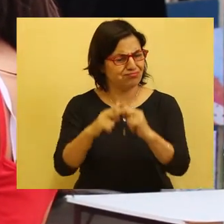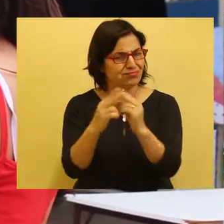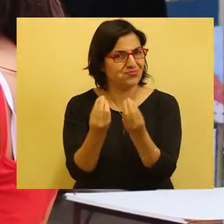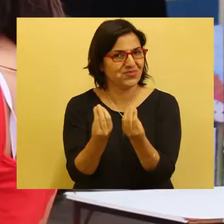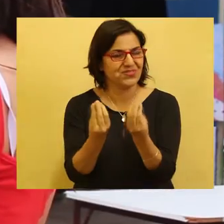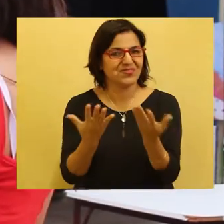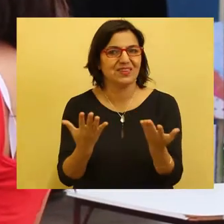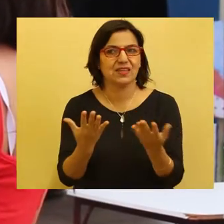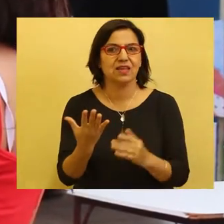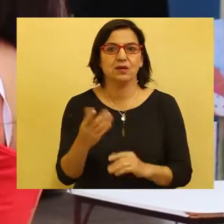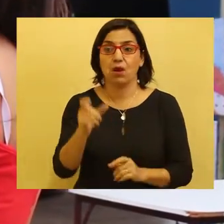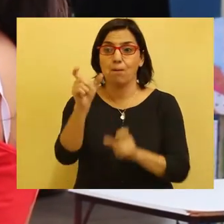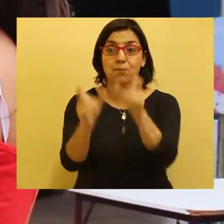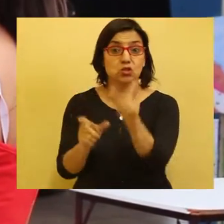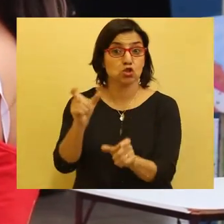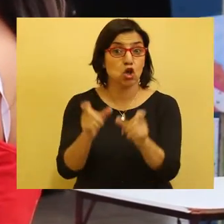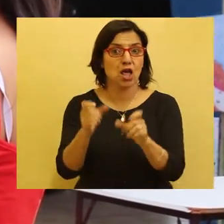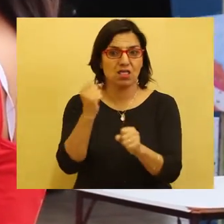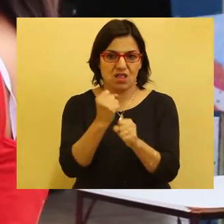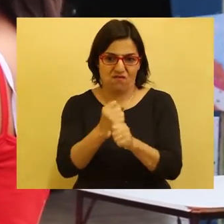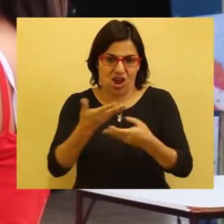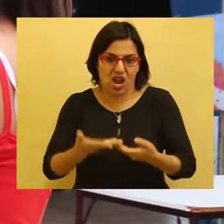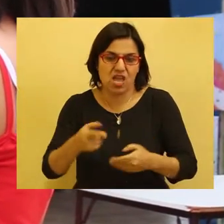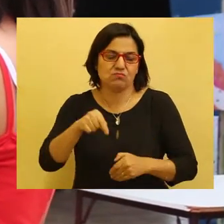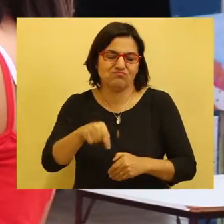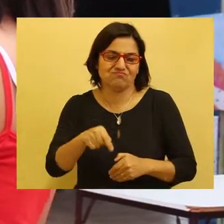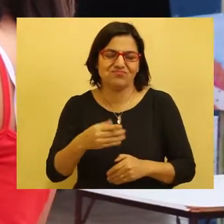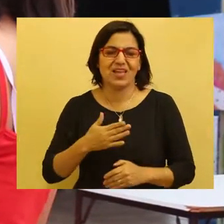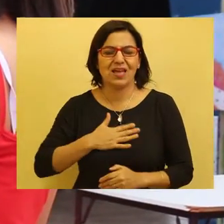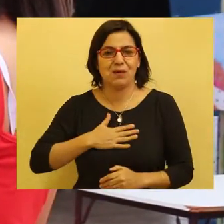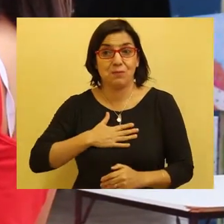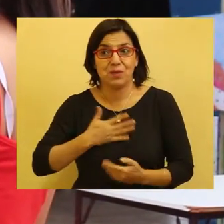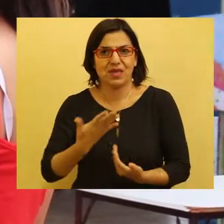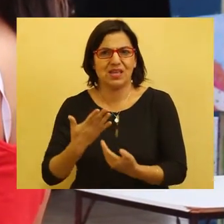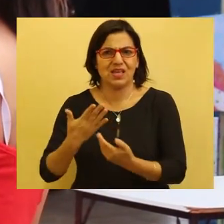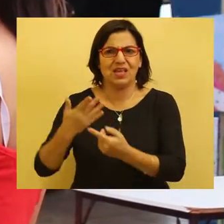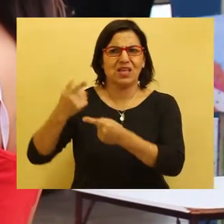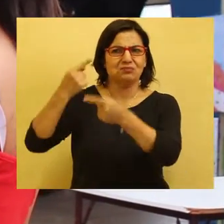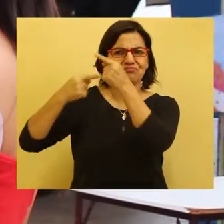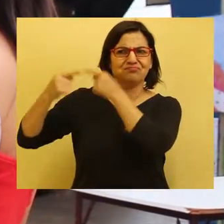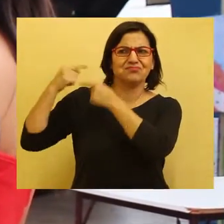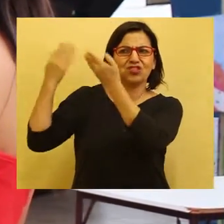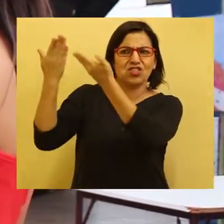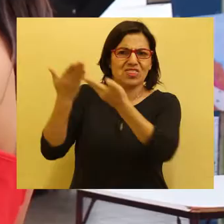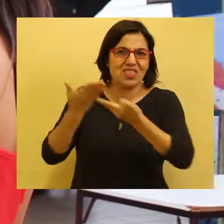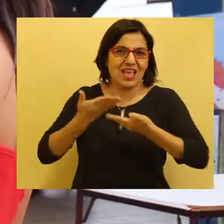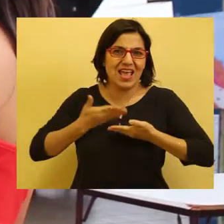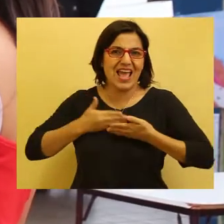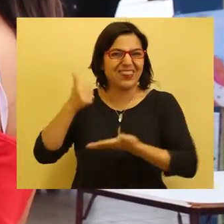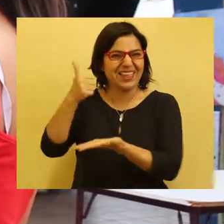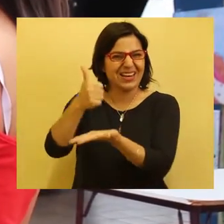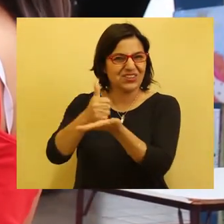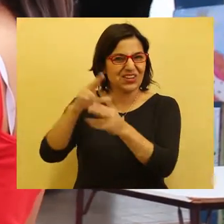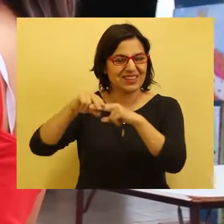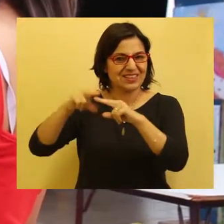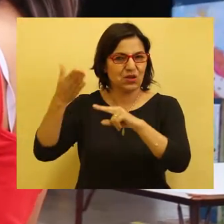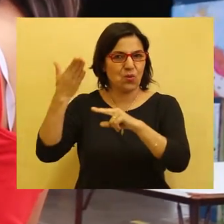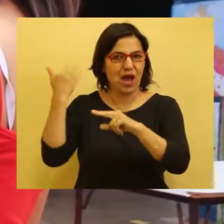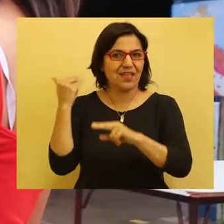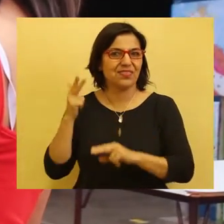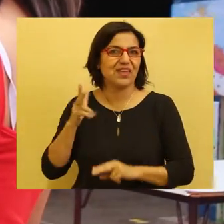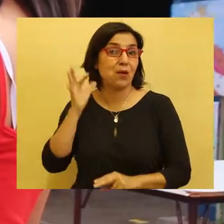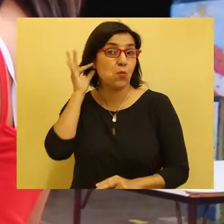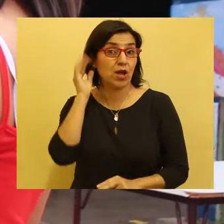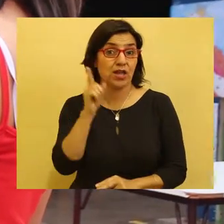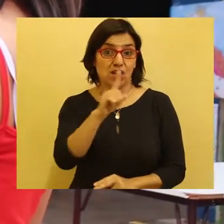bien. Y lo humano que existe. Empezando, para mí me dejó un legado la directora, la señora Sonia.